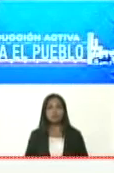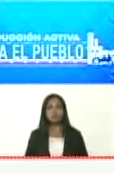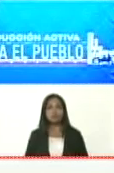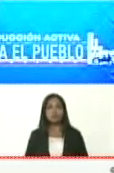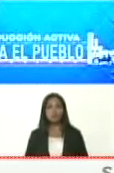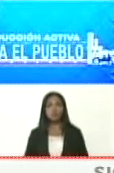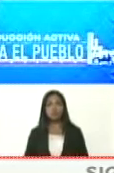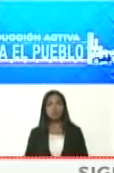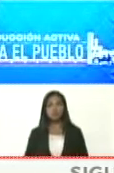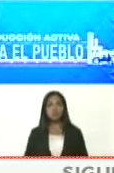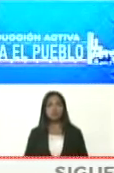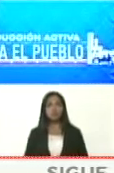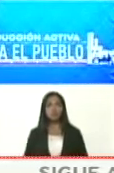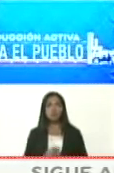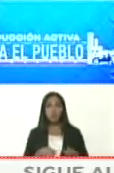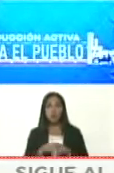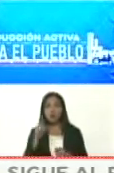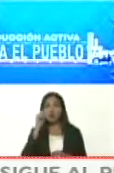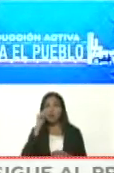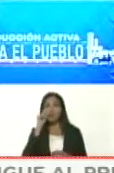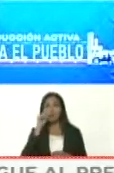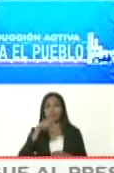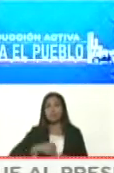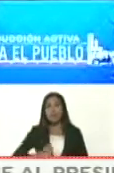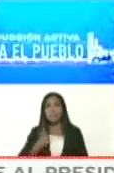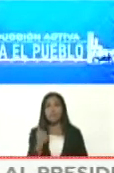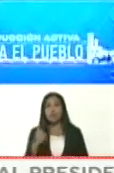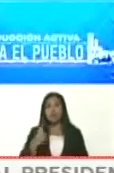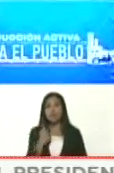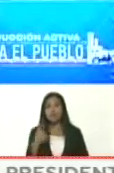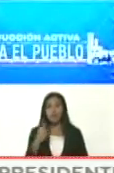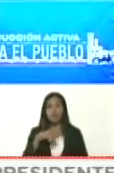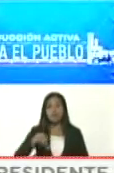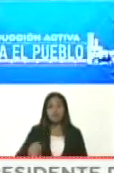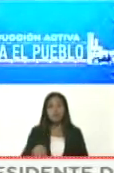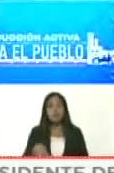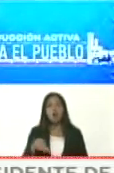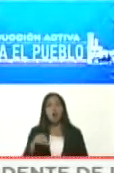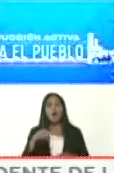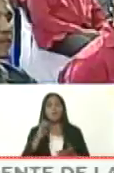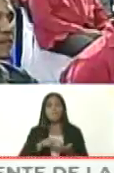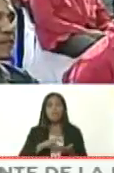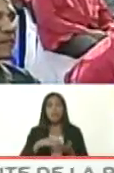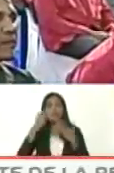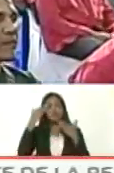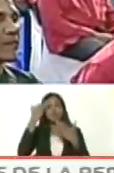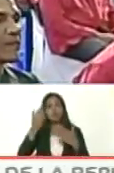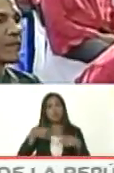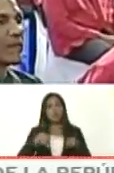Al comandante de la policía del estado Miranda, mi saludo.